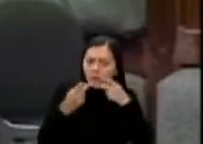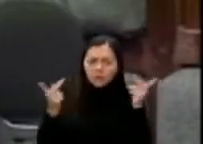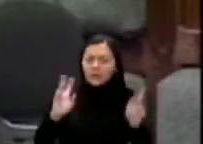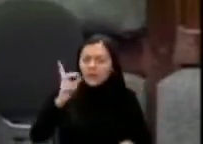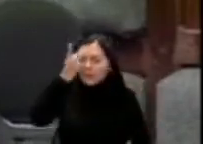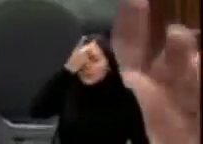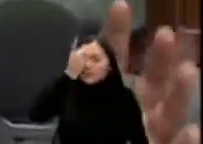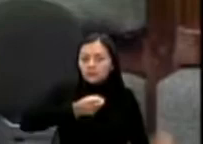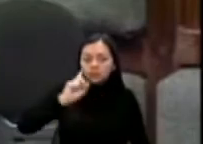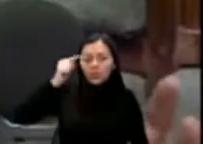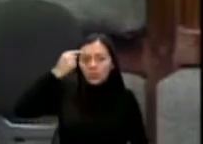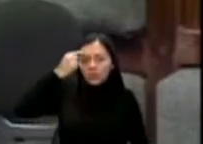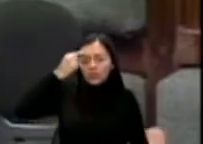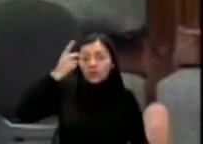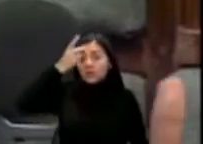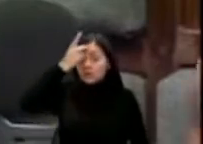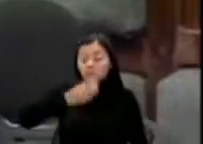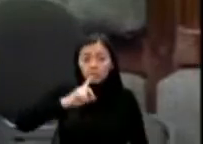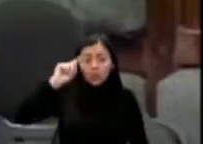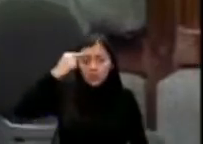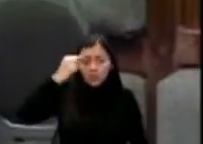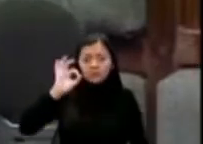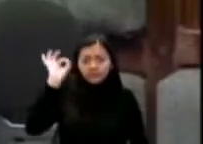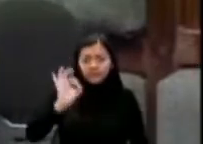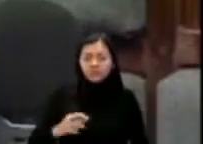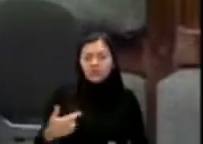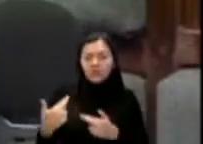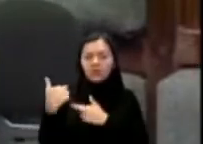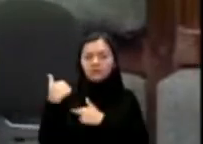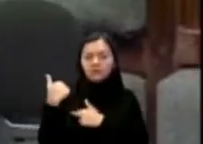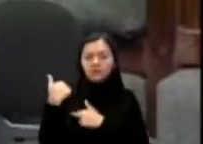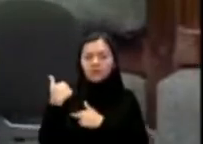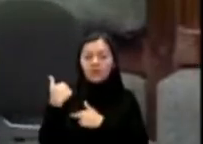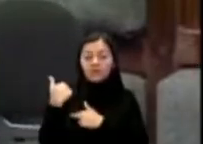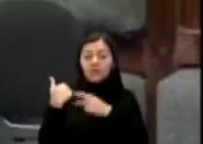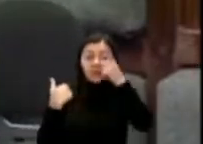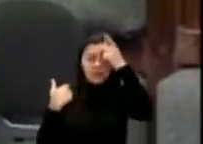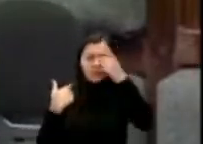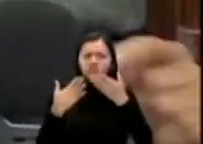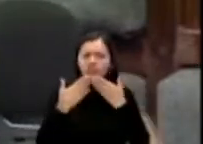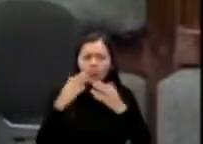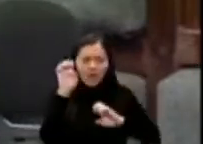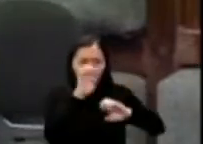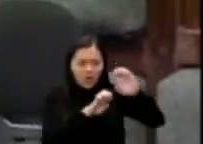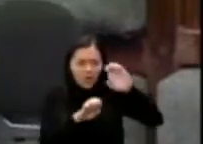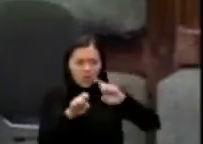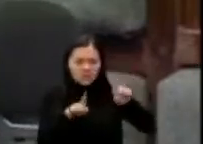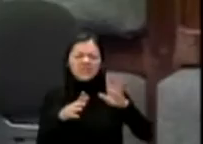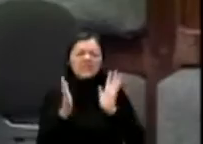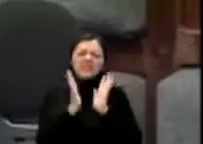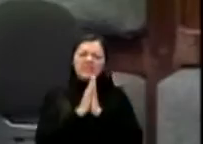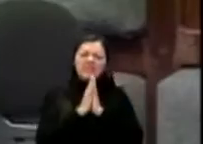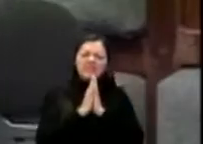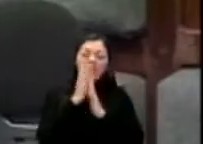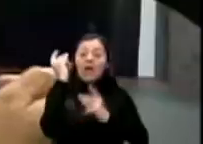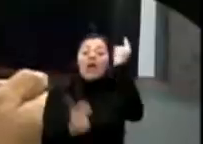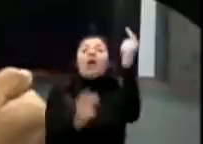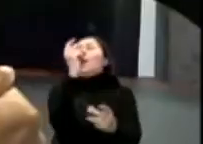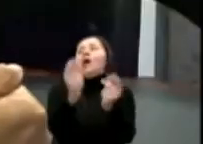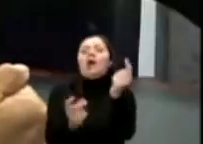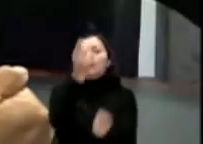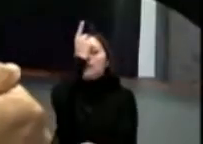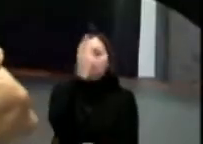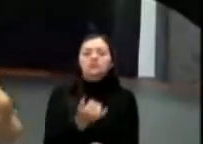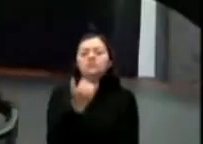un gobierno responsable gobierno responsable que para tomar una decisión primero evalúa el entorno y no se acelera con decisiones